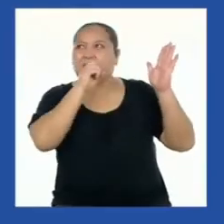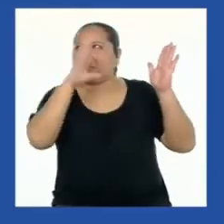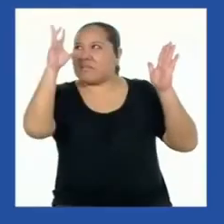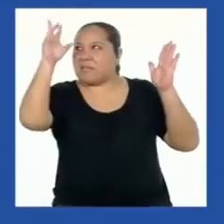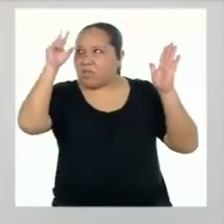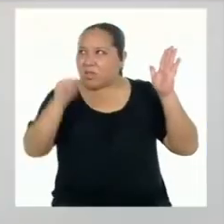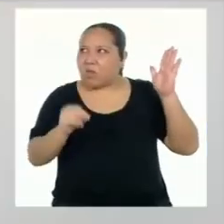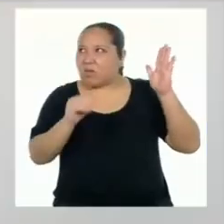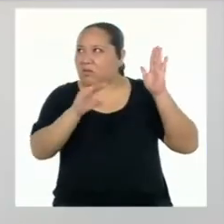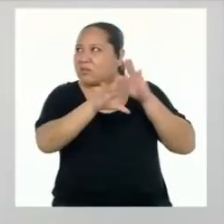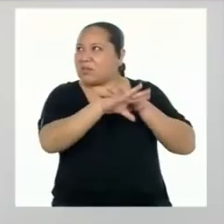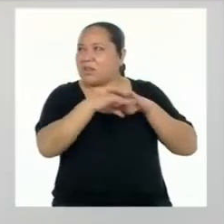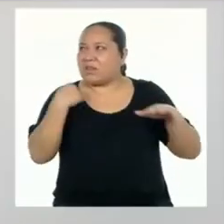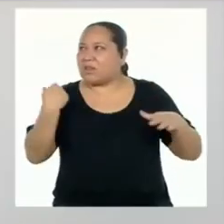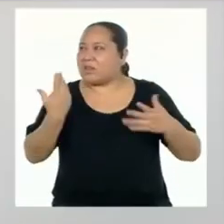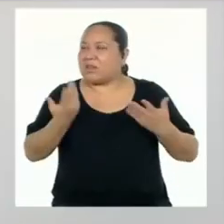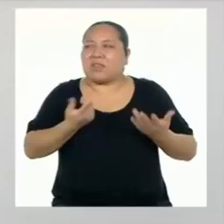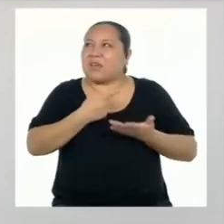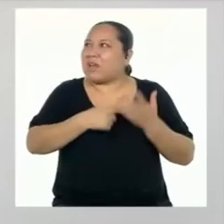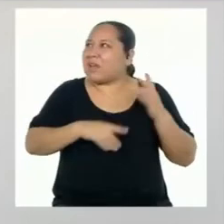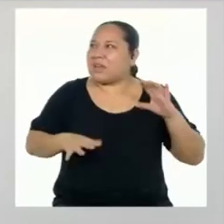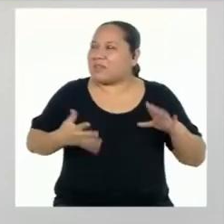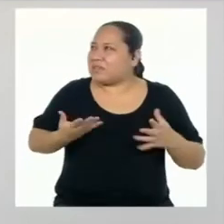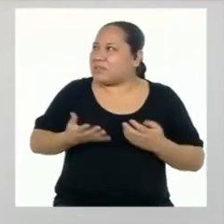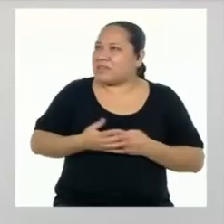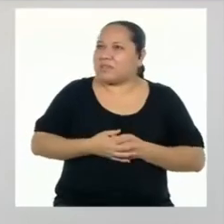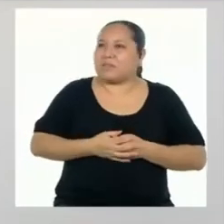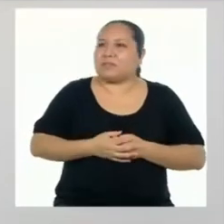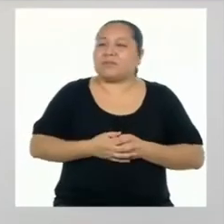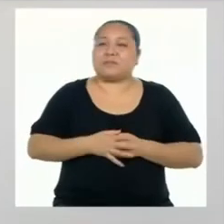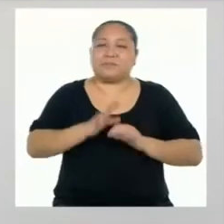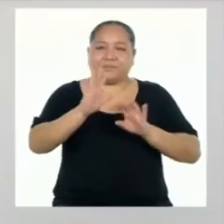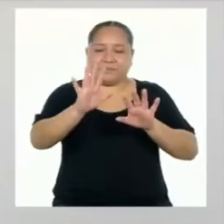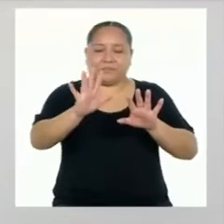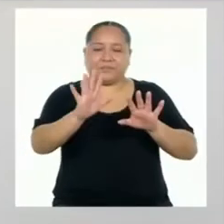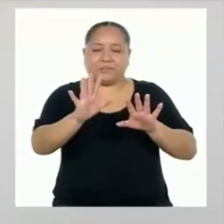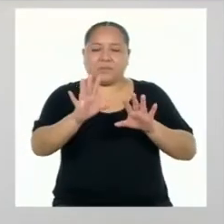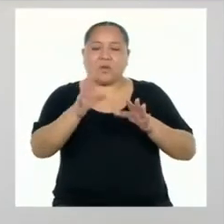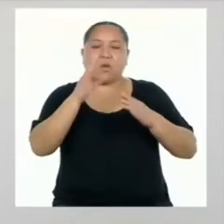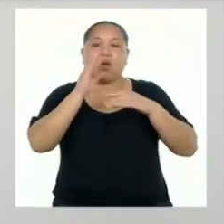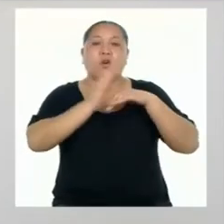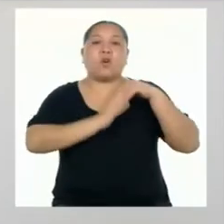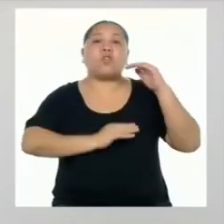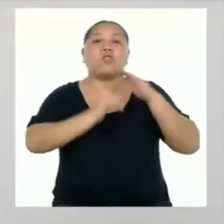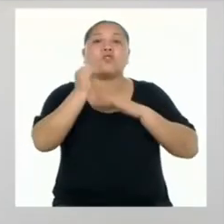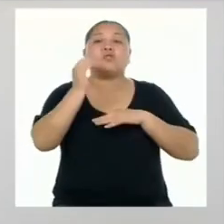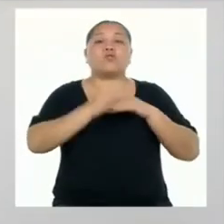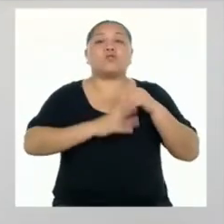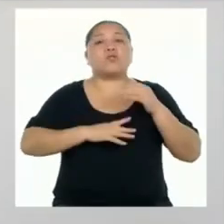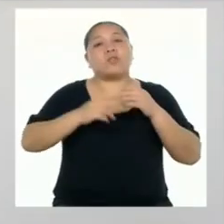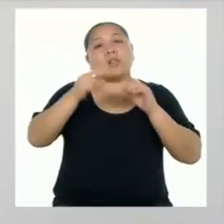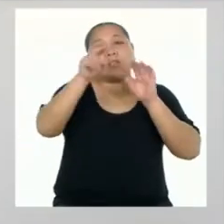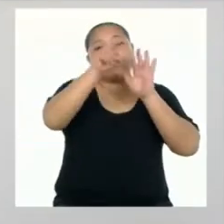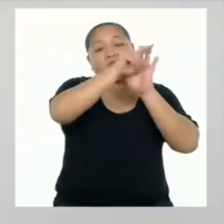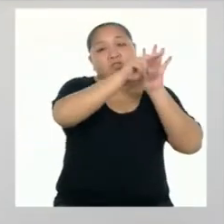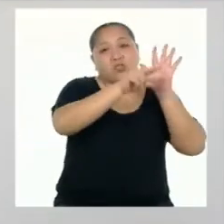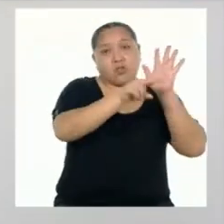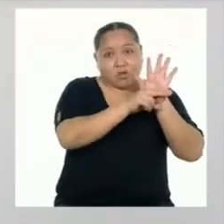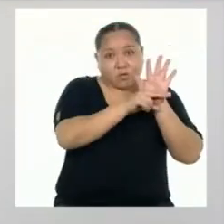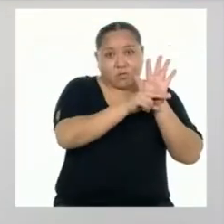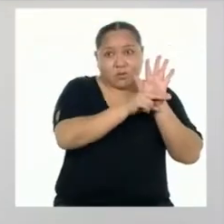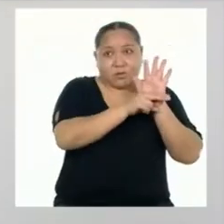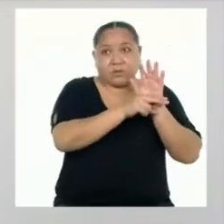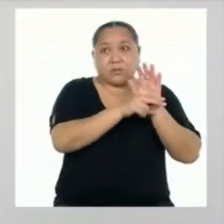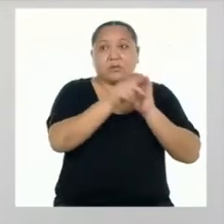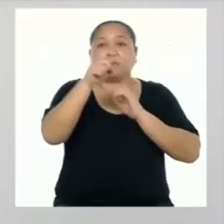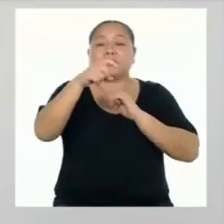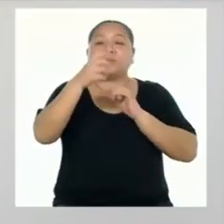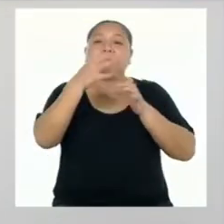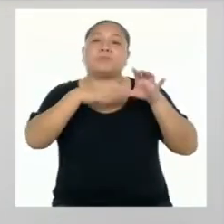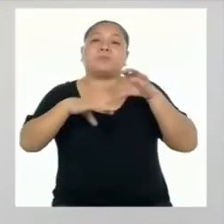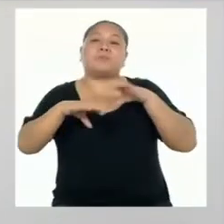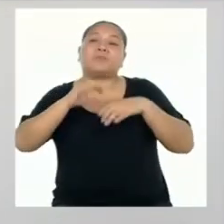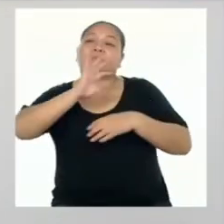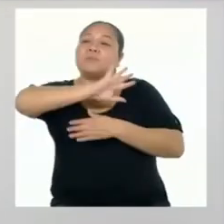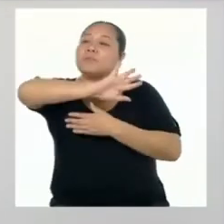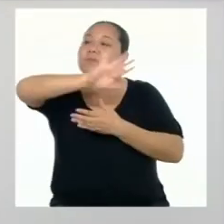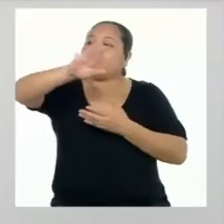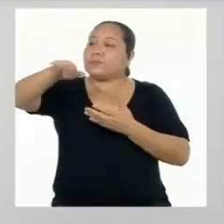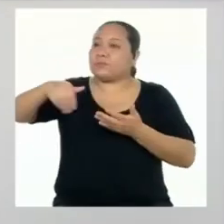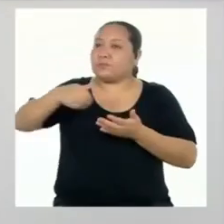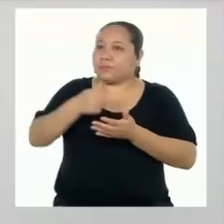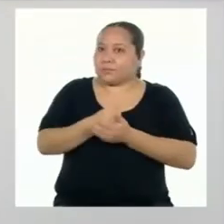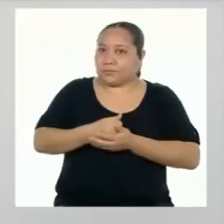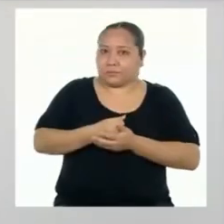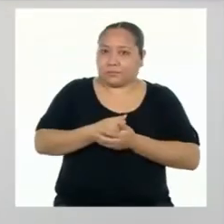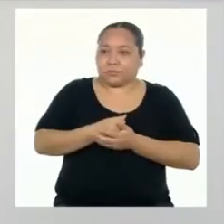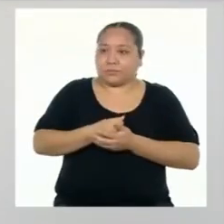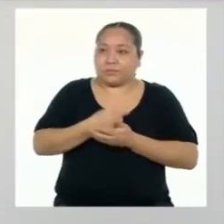momento? Verás, cuando construimos nuestras normas de convivencia, debemos hacerlo entre todos para que